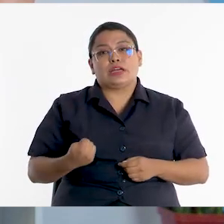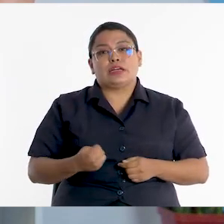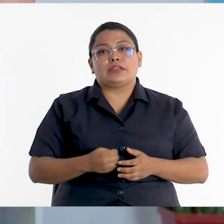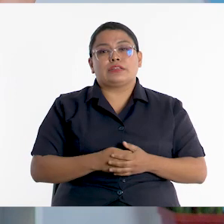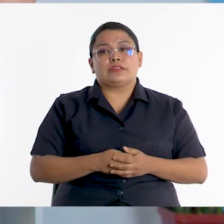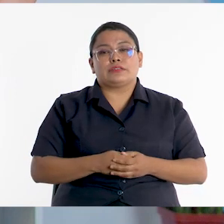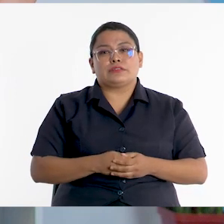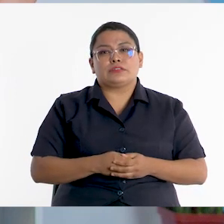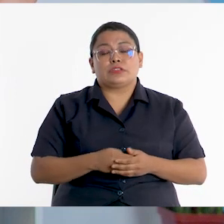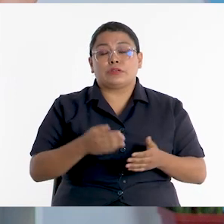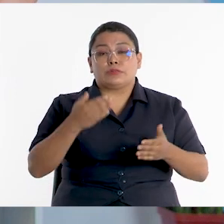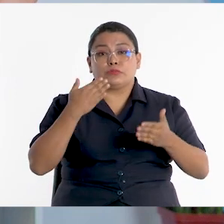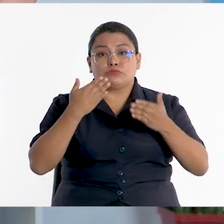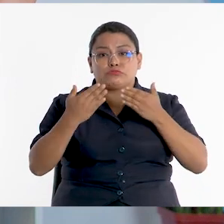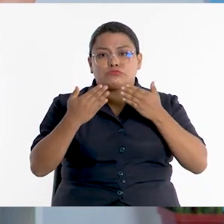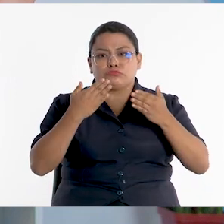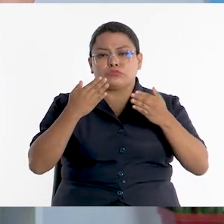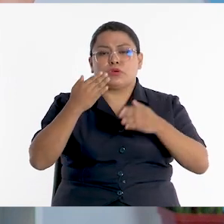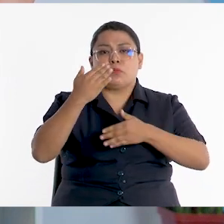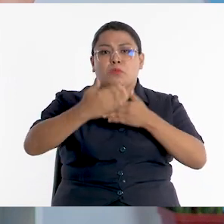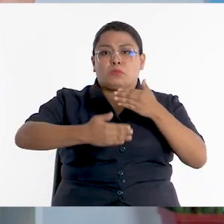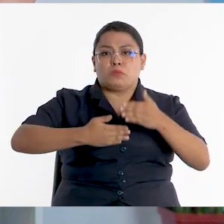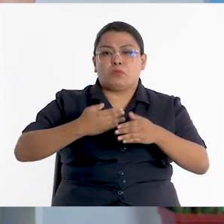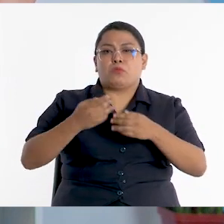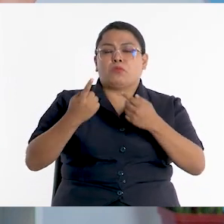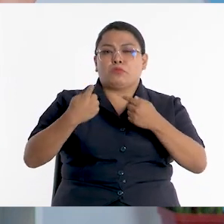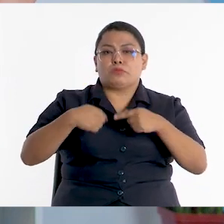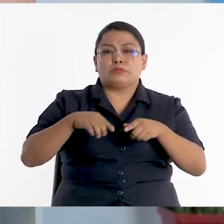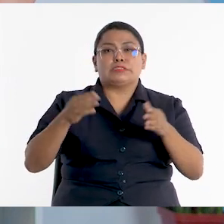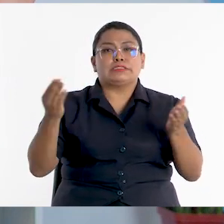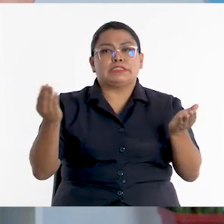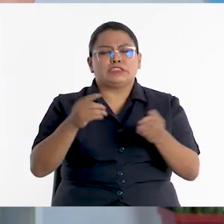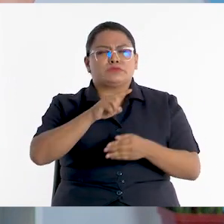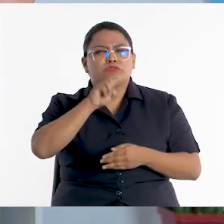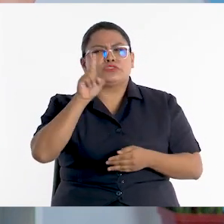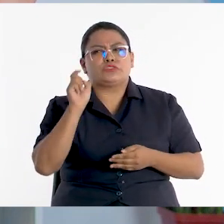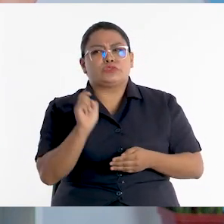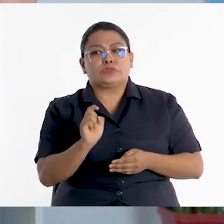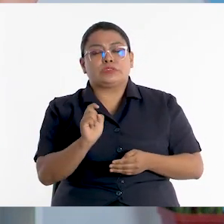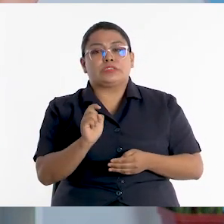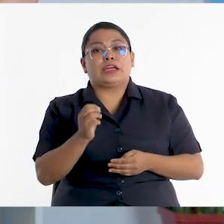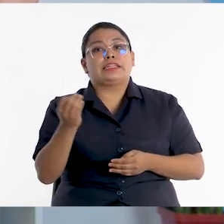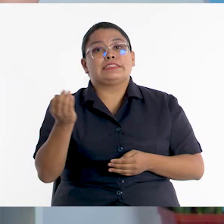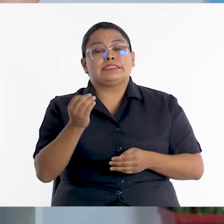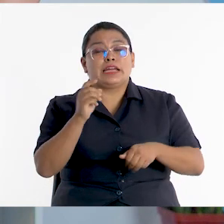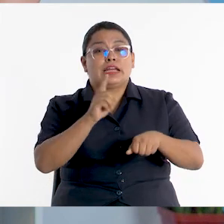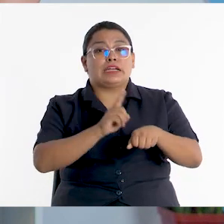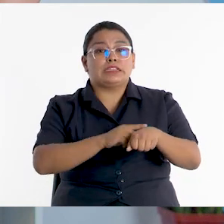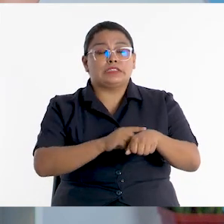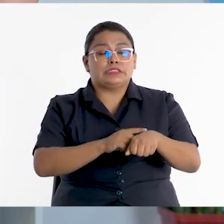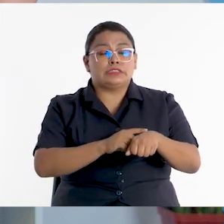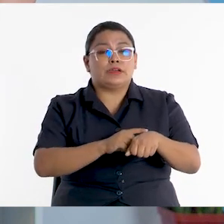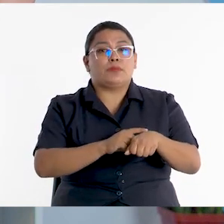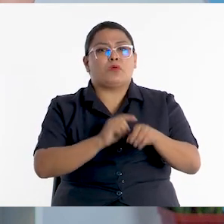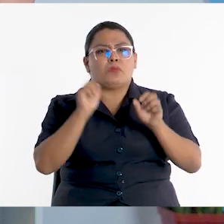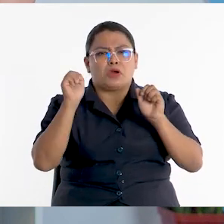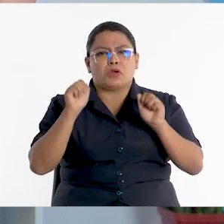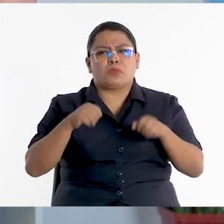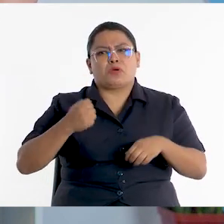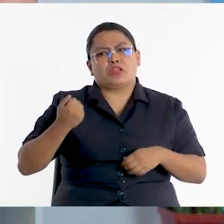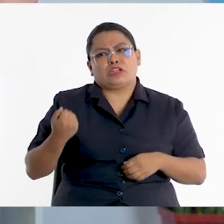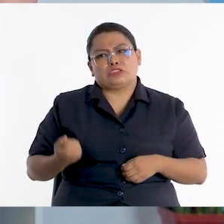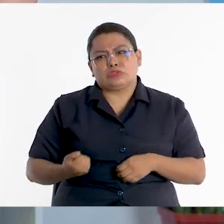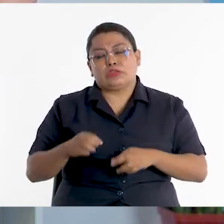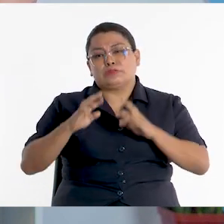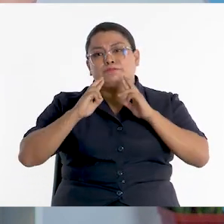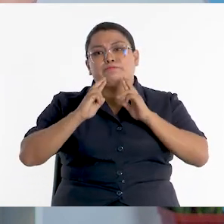los estudiantes y tú orientas el proceso. Si realizas una pregunta, debes dar el tiempo